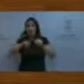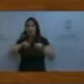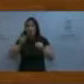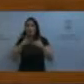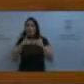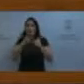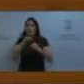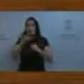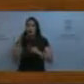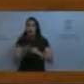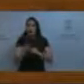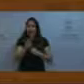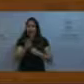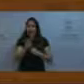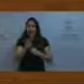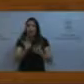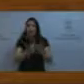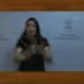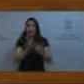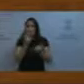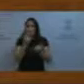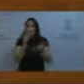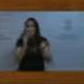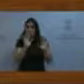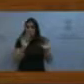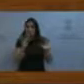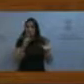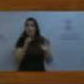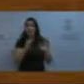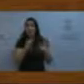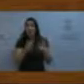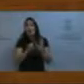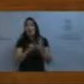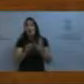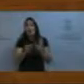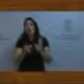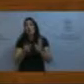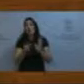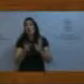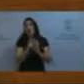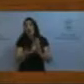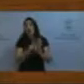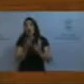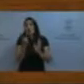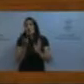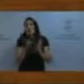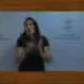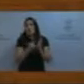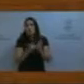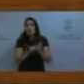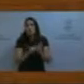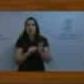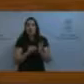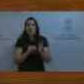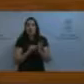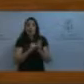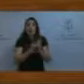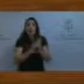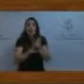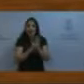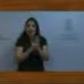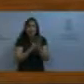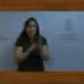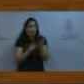2015. 2 páginas, Es decir, era modificar 2 artículos. Era un proyecto de ley de página y media,